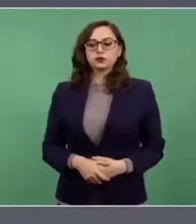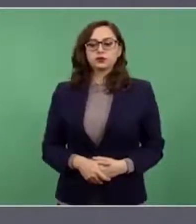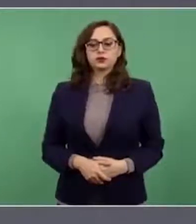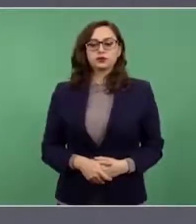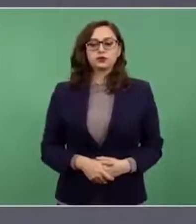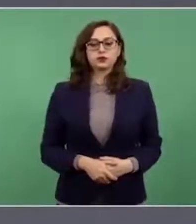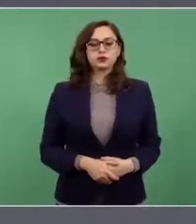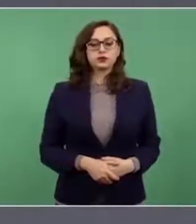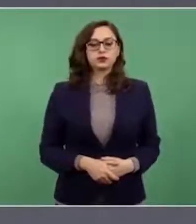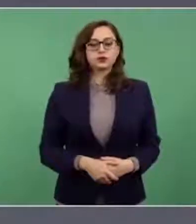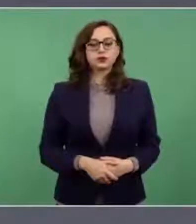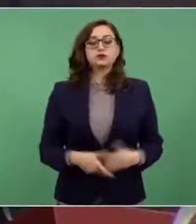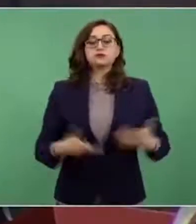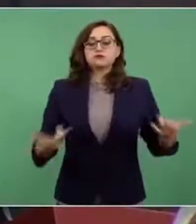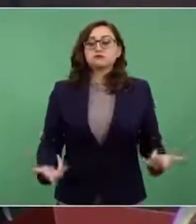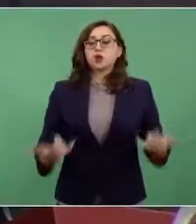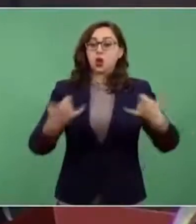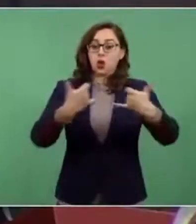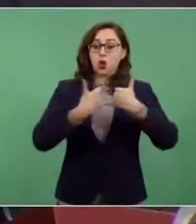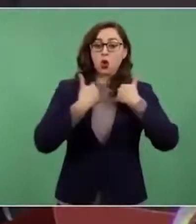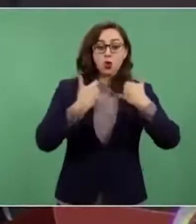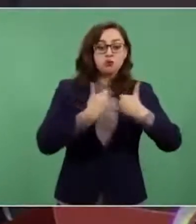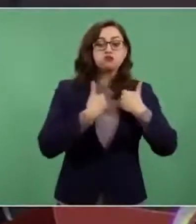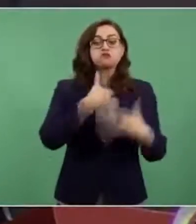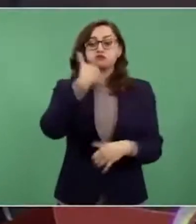tiene oportunidades de hacerlo.